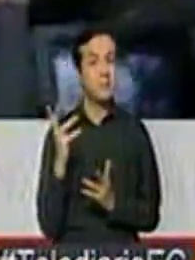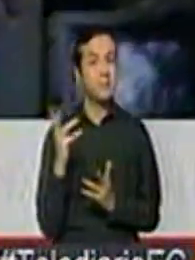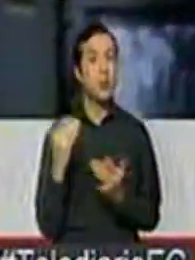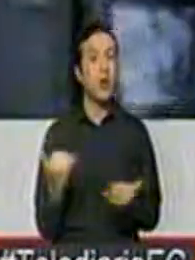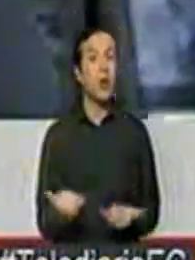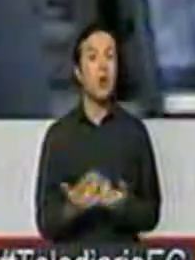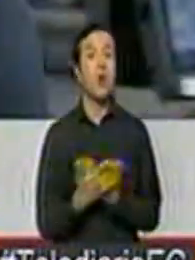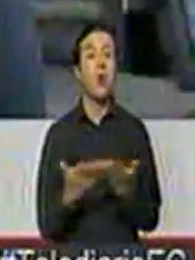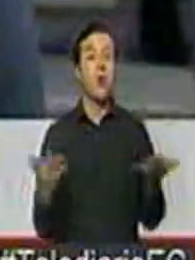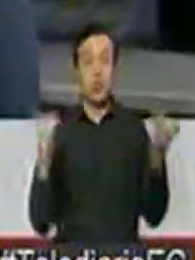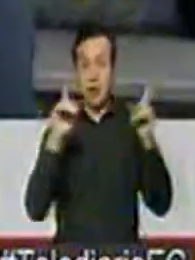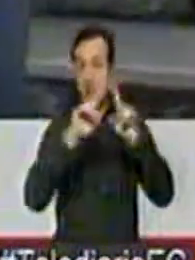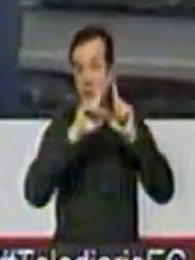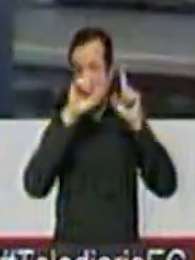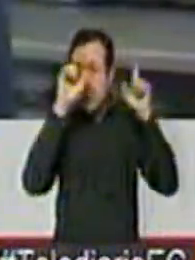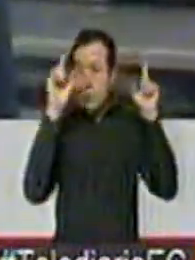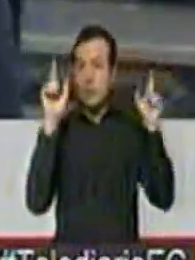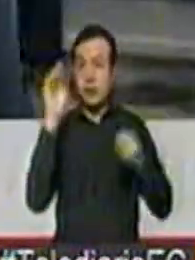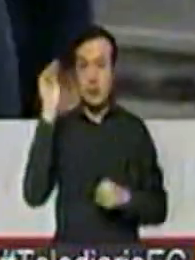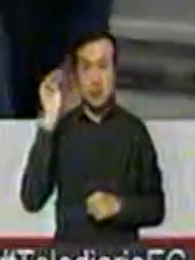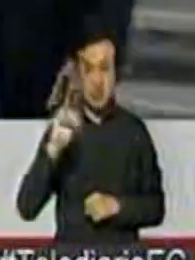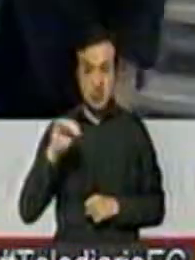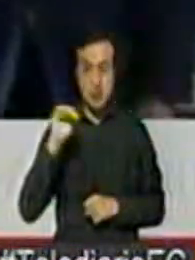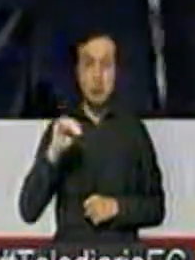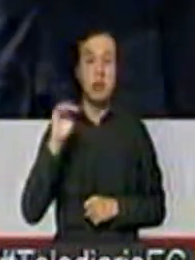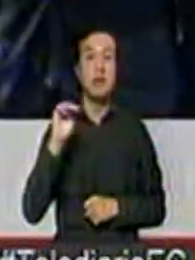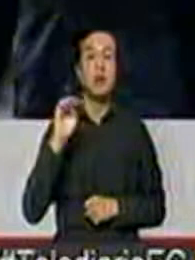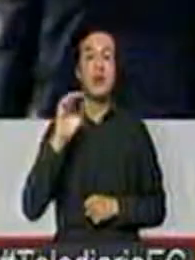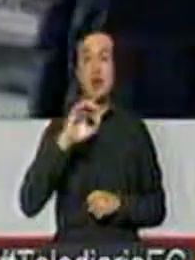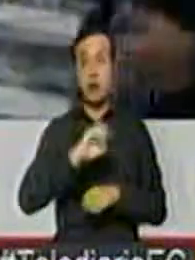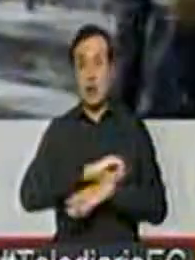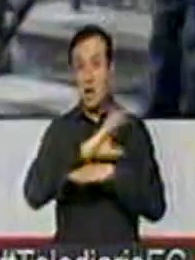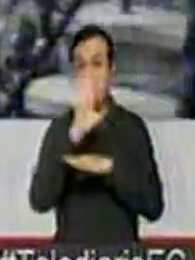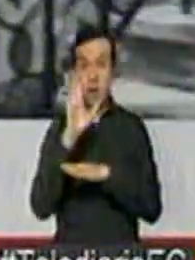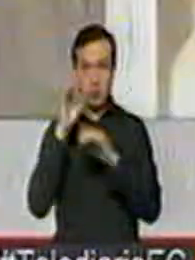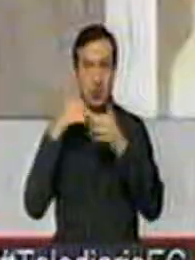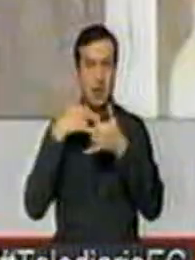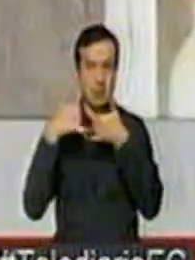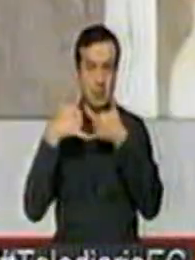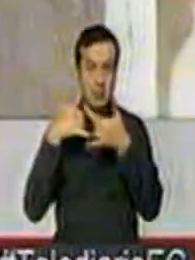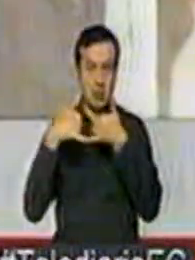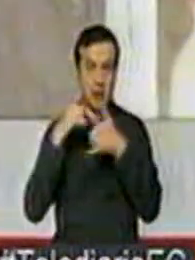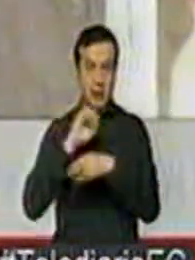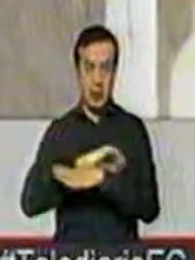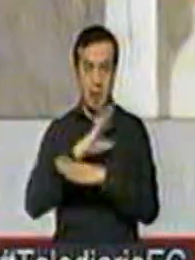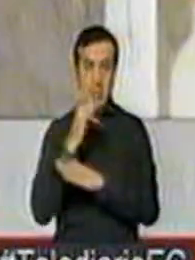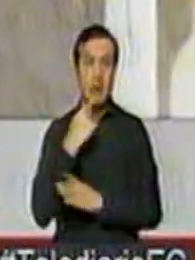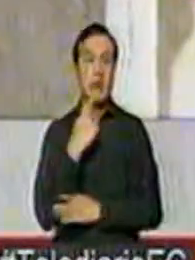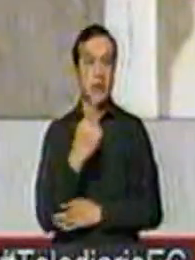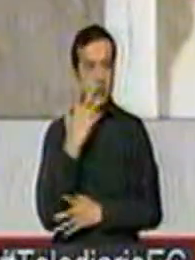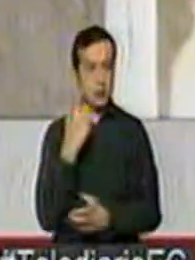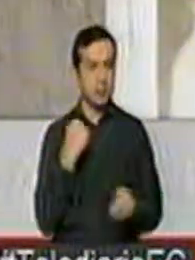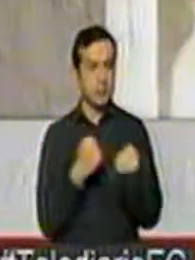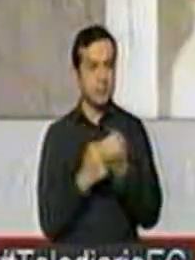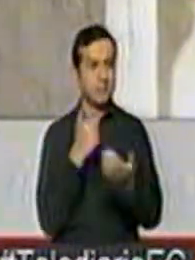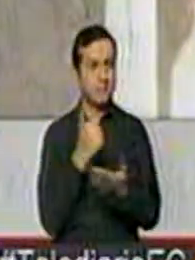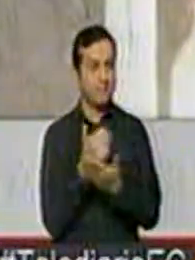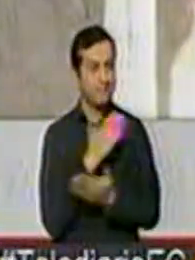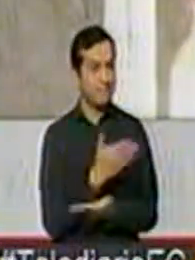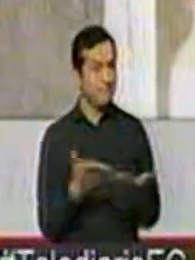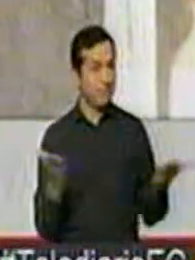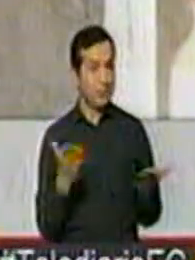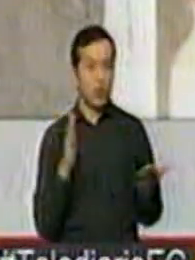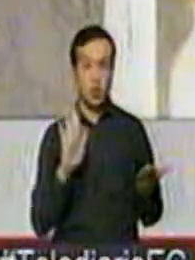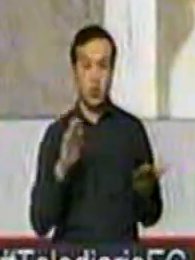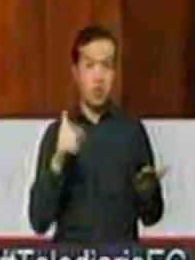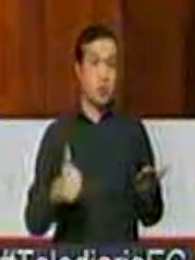la empresa de telefonía celular América Móvil, de la firma comercial Claro, ofreció arrimar el hombro para este fin. Uno de sus más